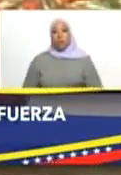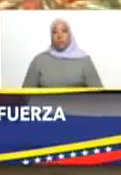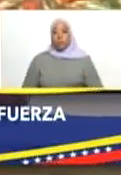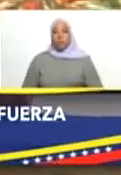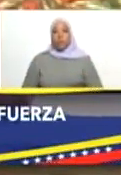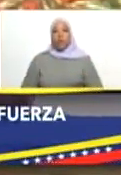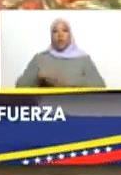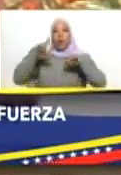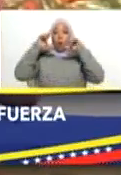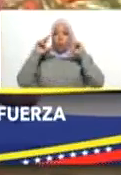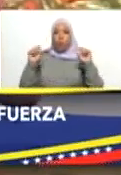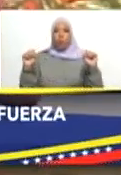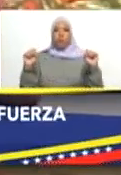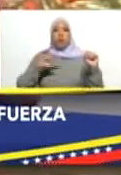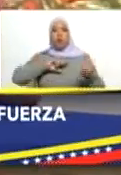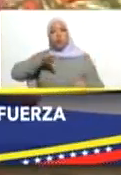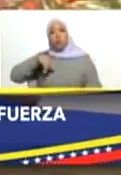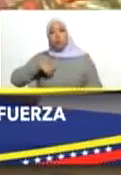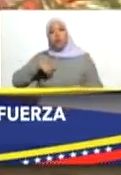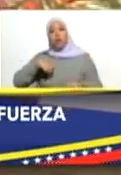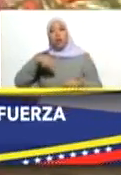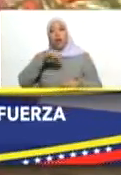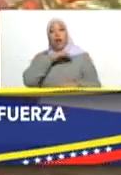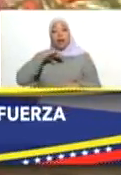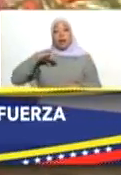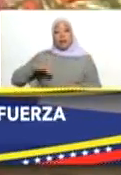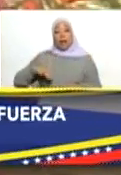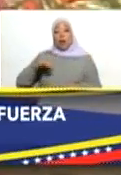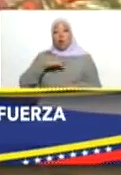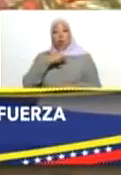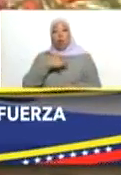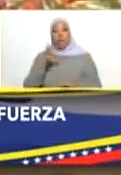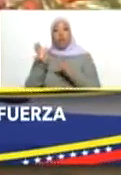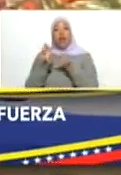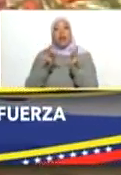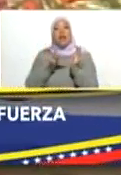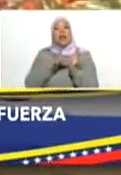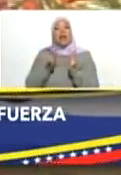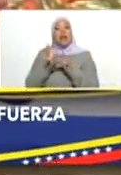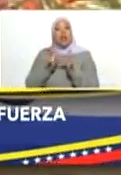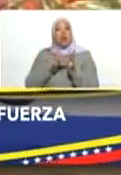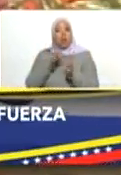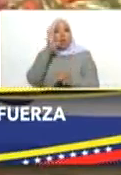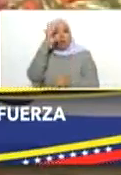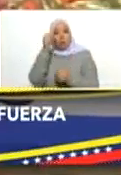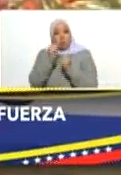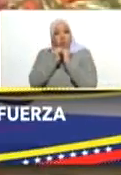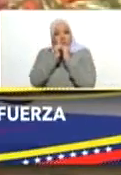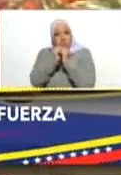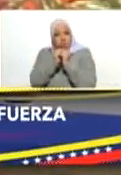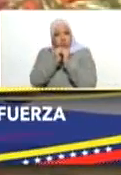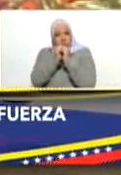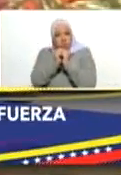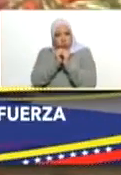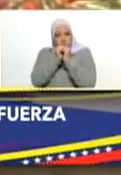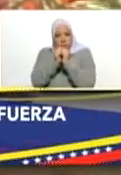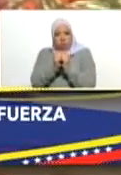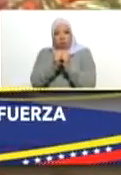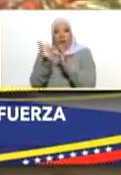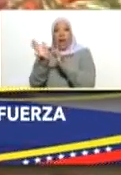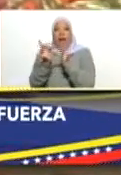Una profesión que para nosotros los cristianos, los que creemos en Cristo, el de las catacumbas, el